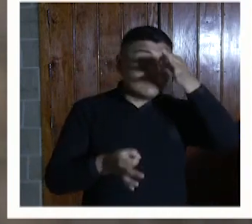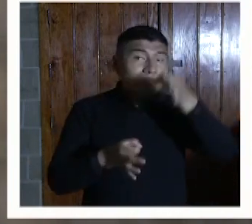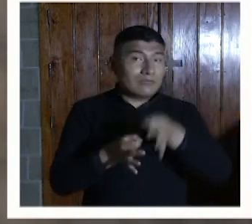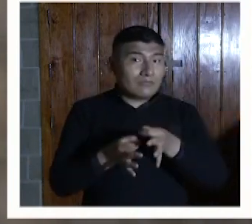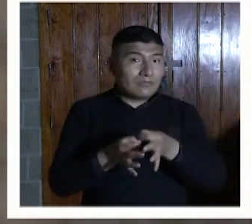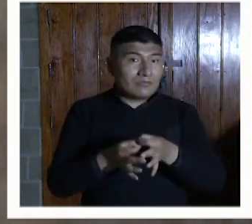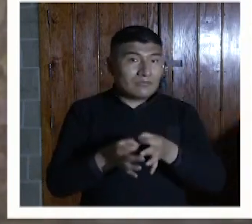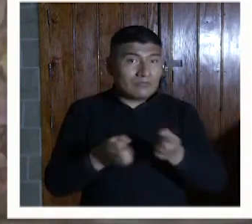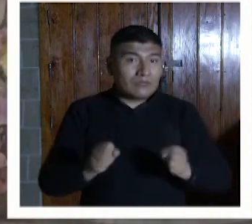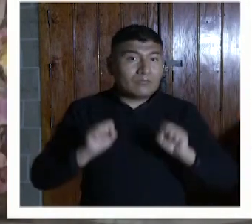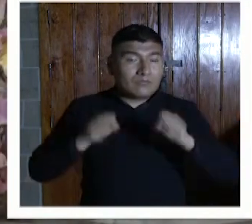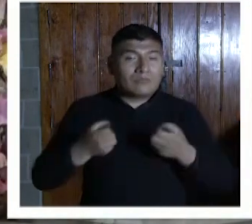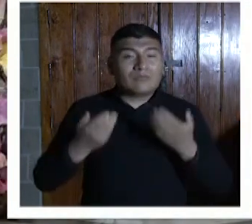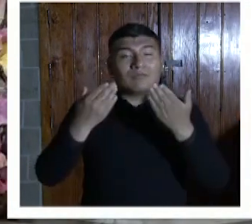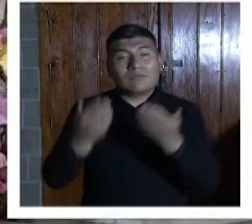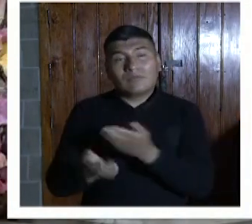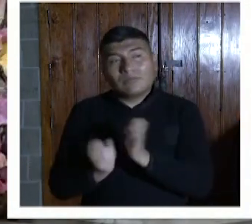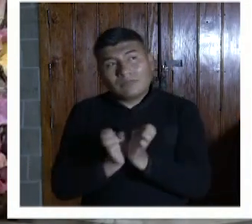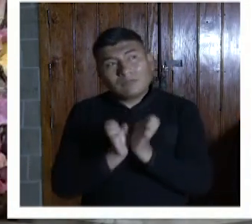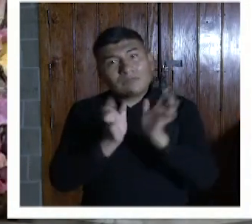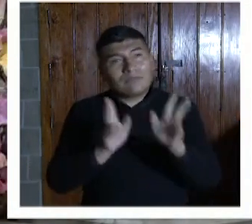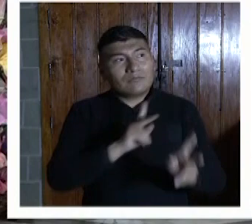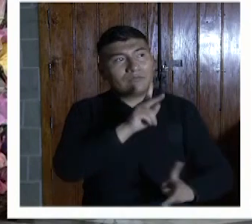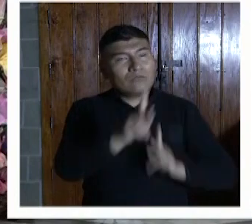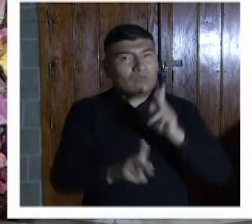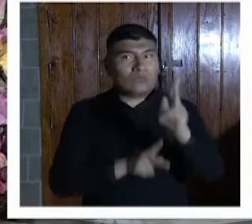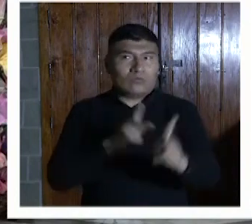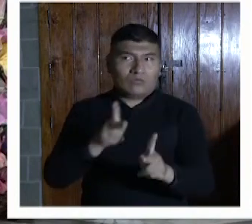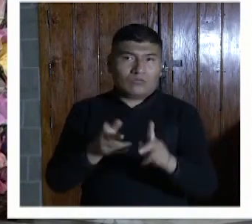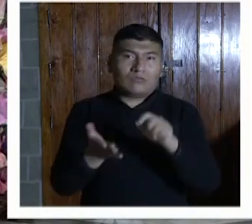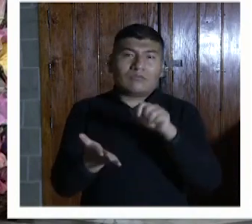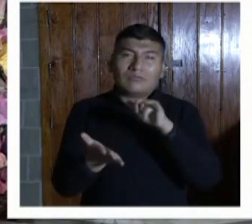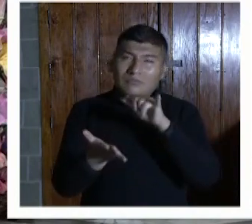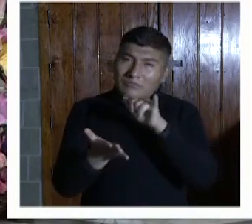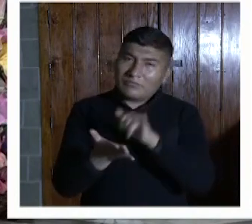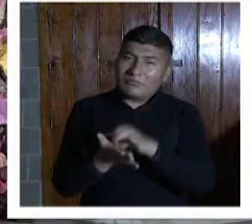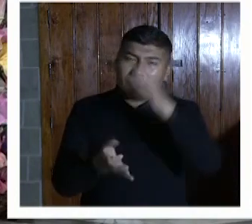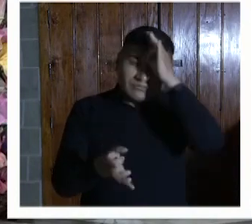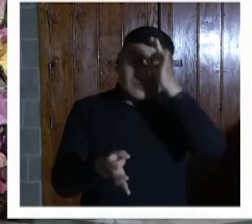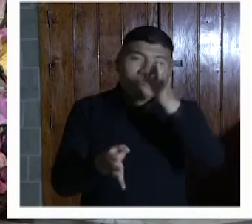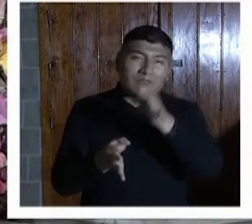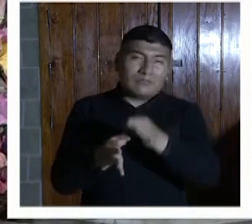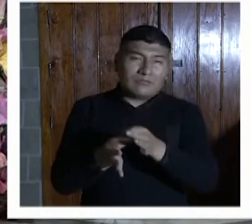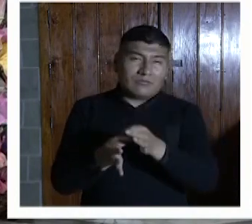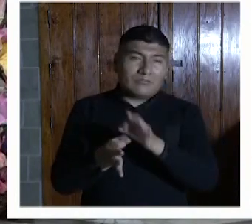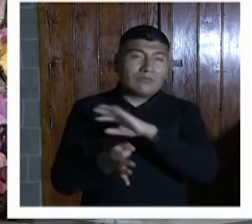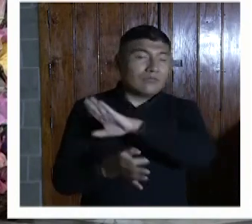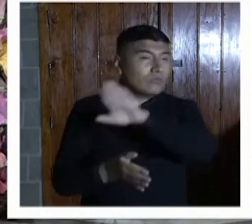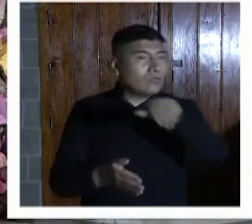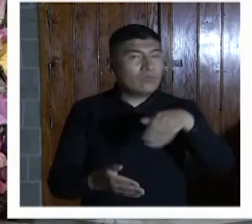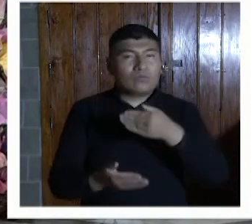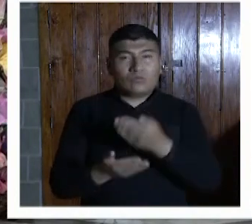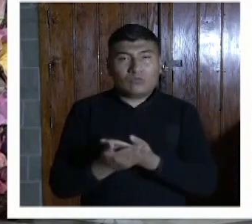demás, que les haga ser felices a los demás. Que tengan todos